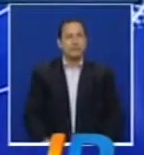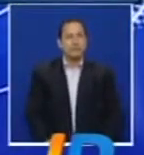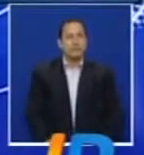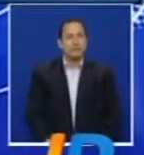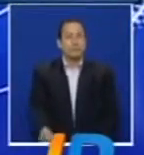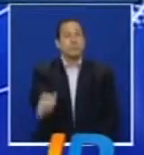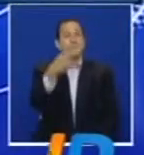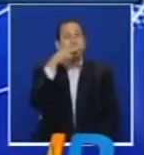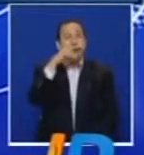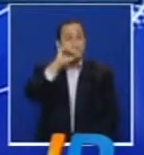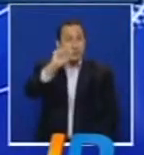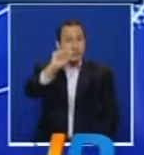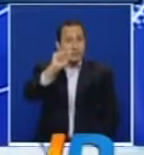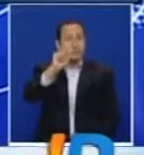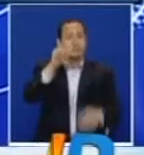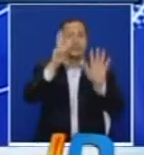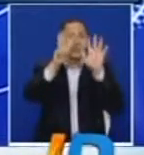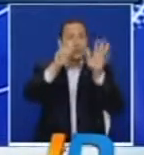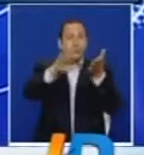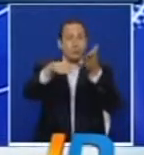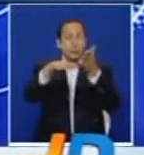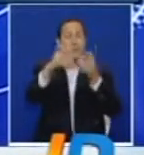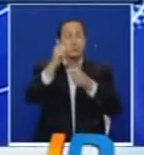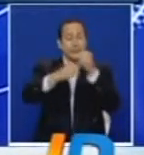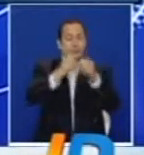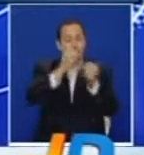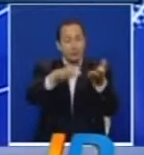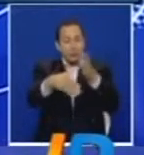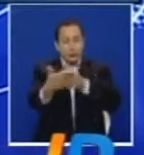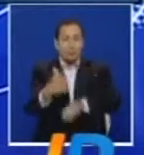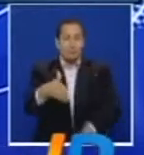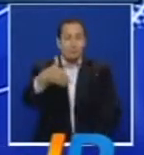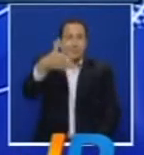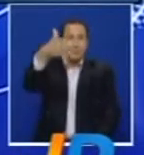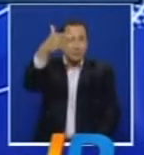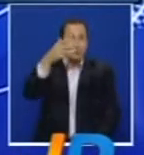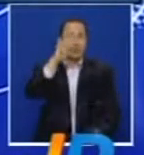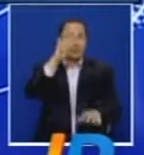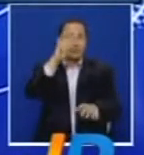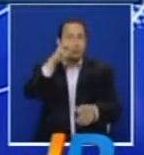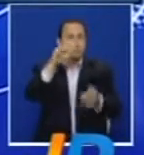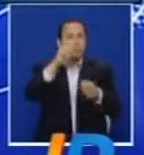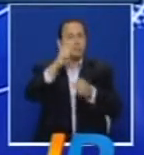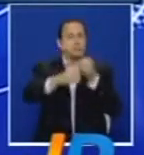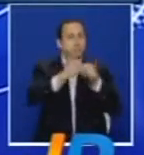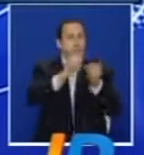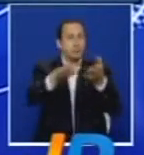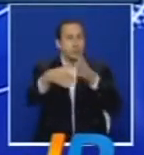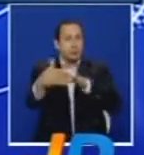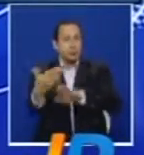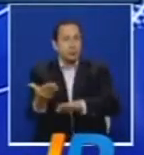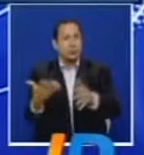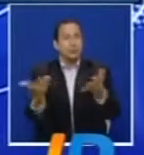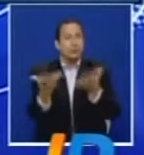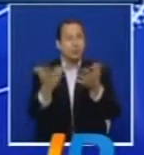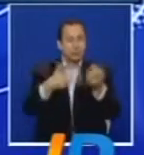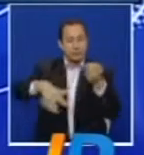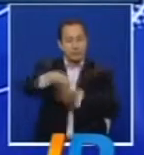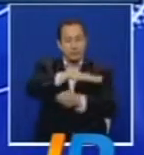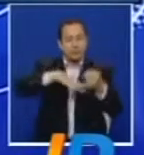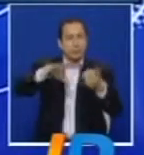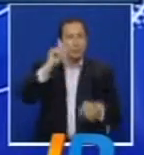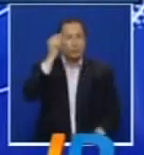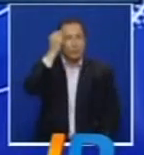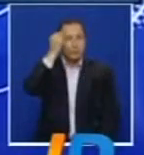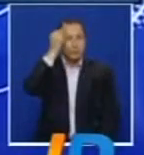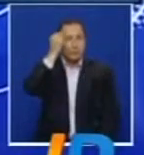Una niña de 8 años murió en un accidente de tránsito que habría sido provocado por un conductor borracho en un sector residencial de Buga. Los